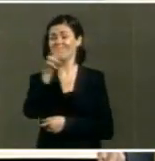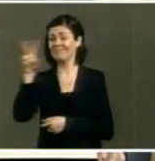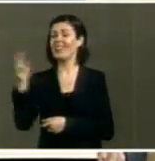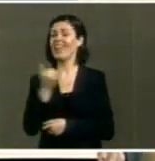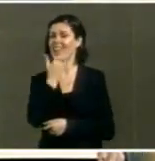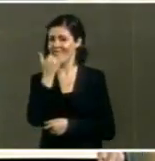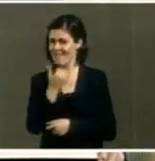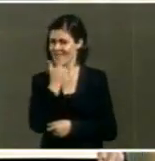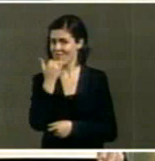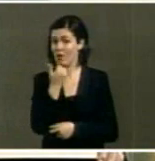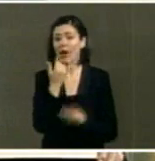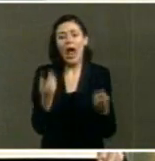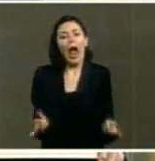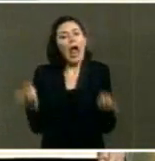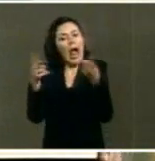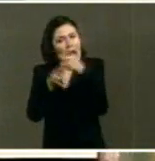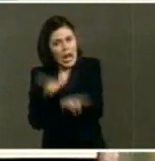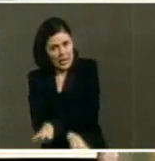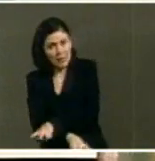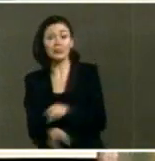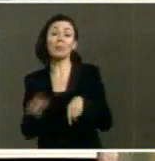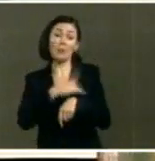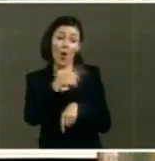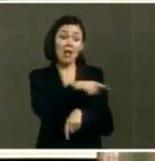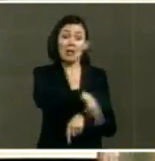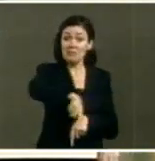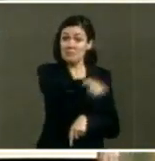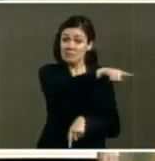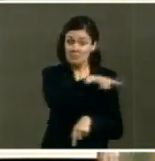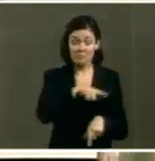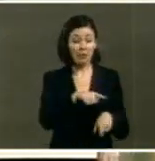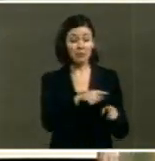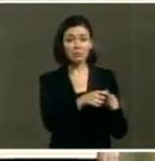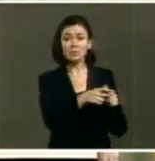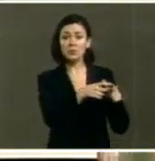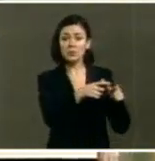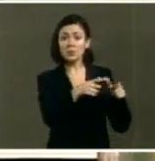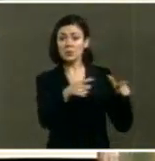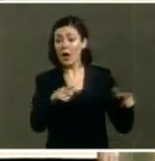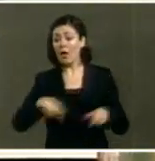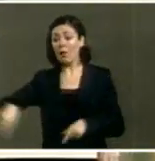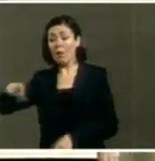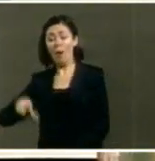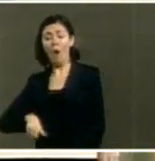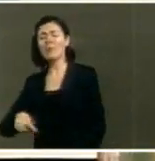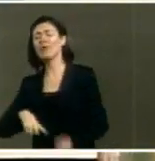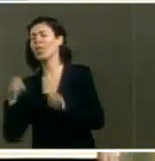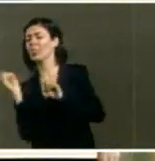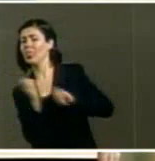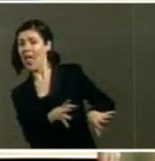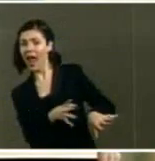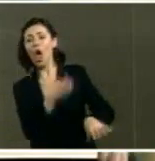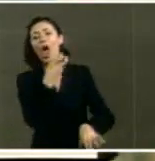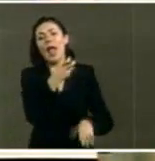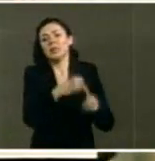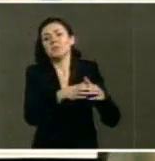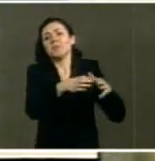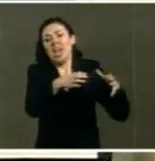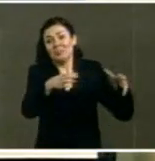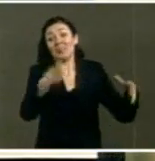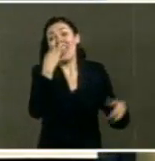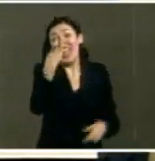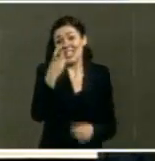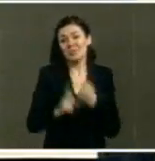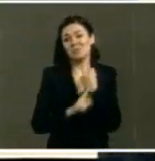fue precisamente el no actuar a tiempo lo que permitió alcanzar el poder que hoy tienen los criminales. Y es